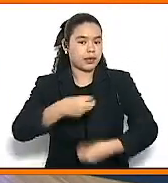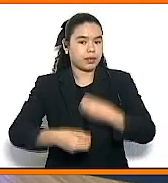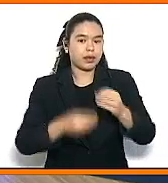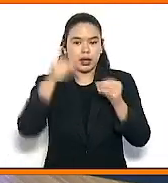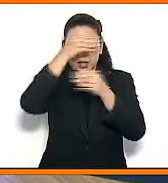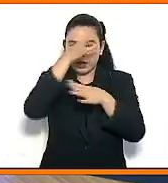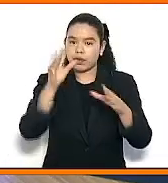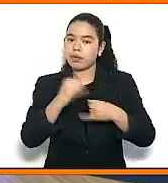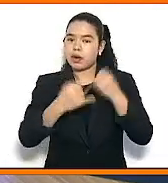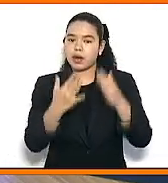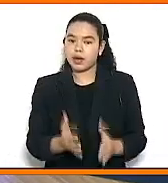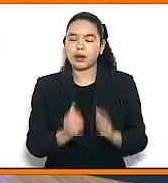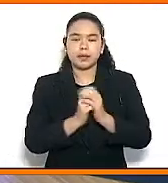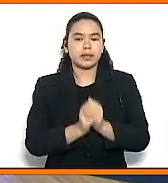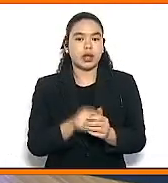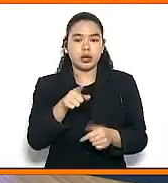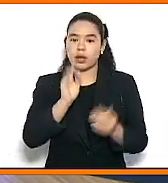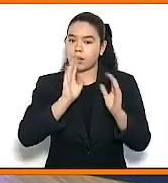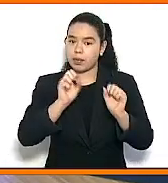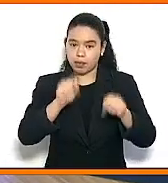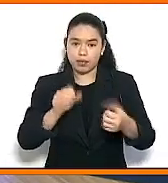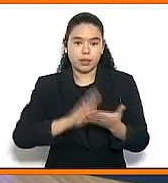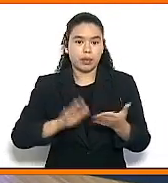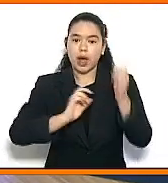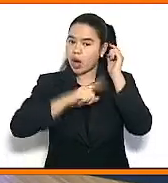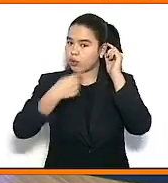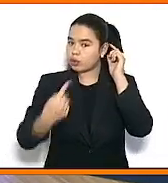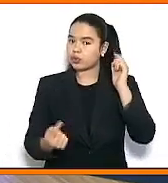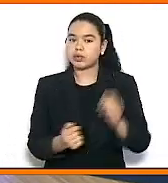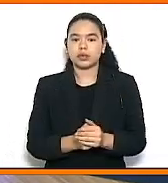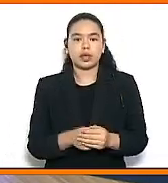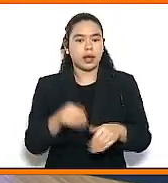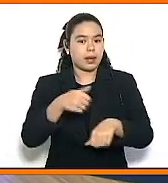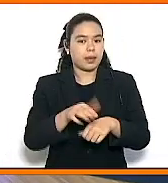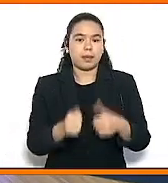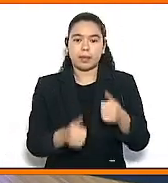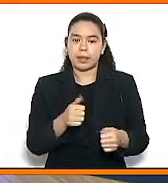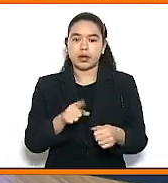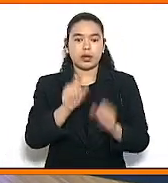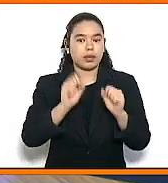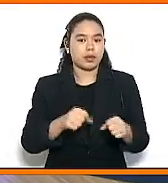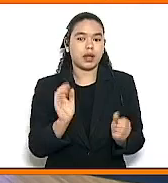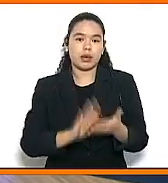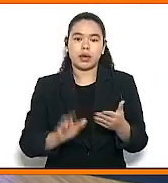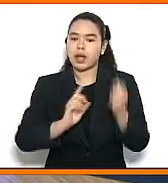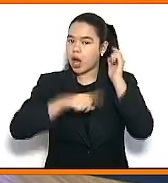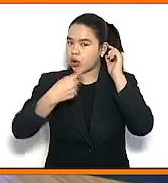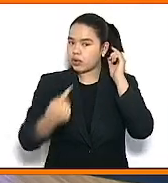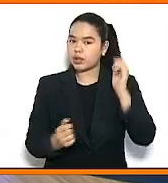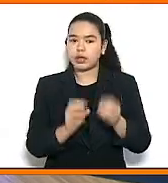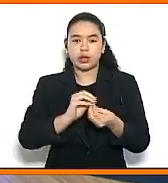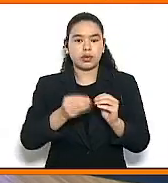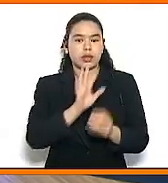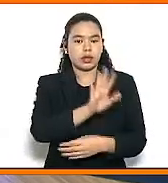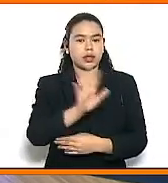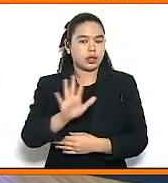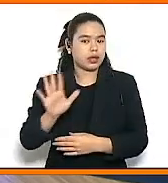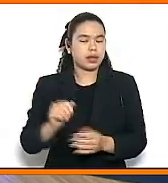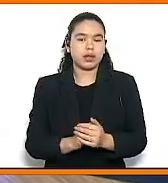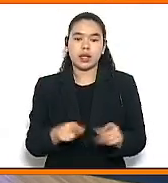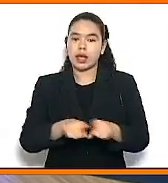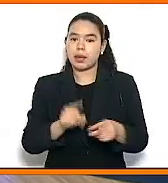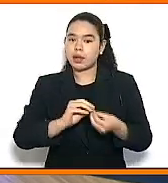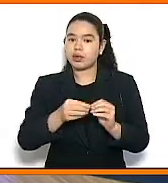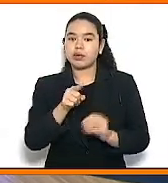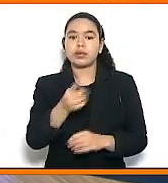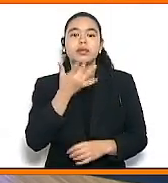te comento, querido jugador, que ya puedes comprar diaria a través de un mensajito. Solo tienes que mandar diaria al 555, seguido del número